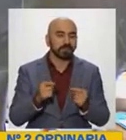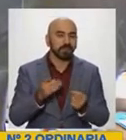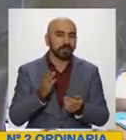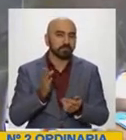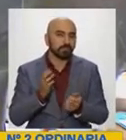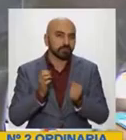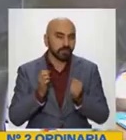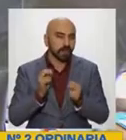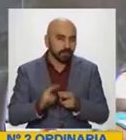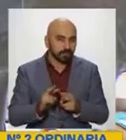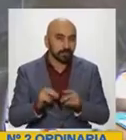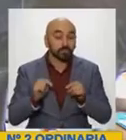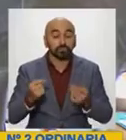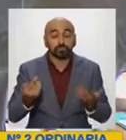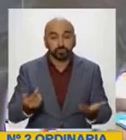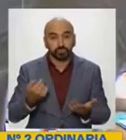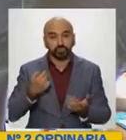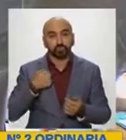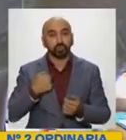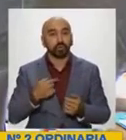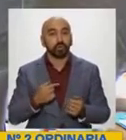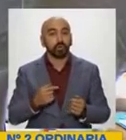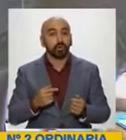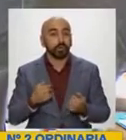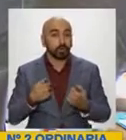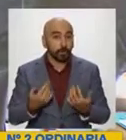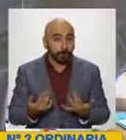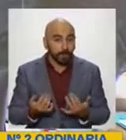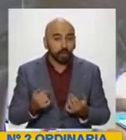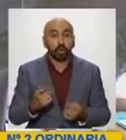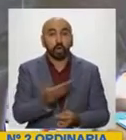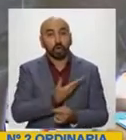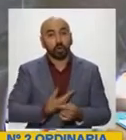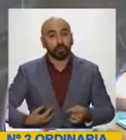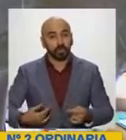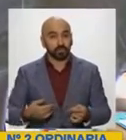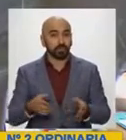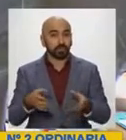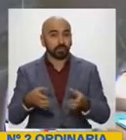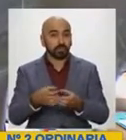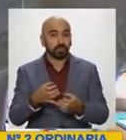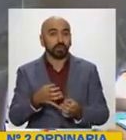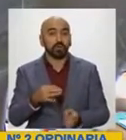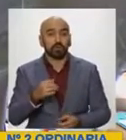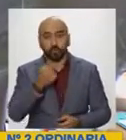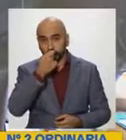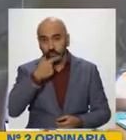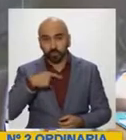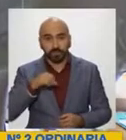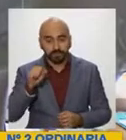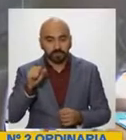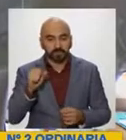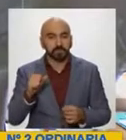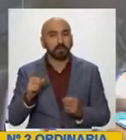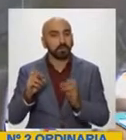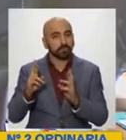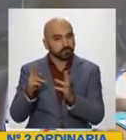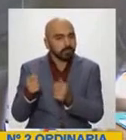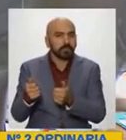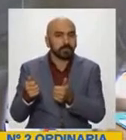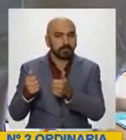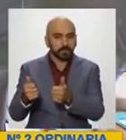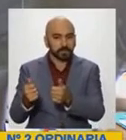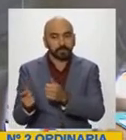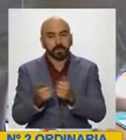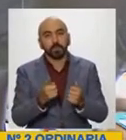yo espero que al gobierno del presidente Gabriel Boric le vaya bien, que encuentre un sano equilibrio entre el bienestar y la seguridad de los habitantes